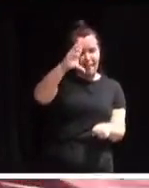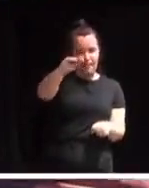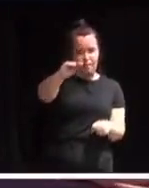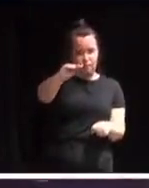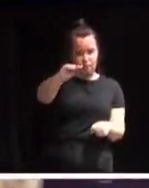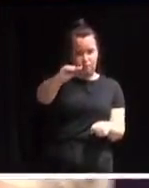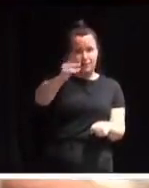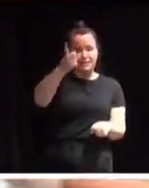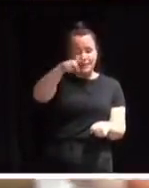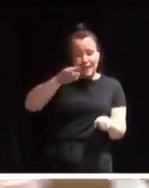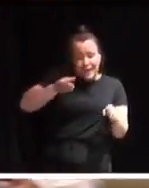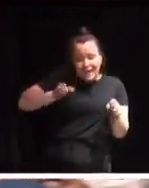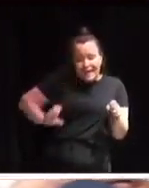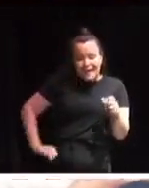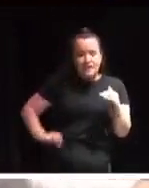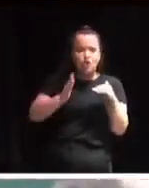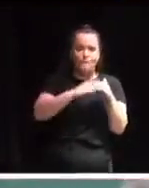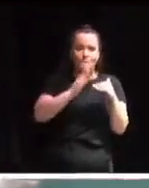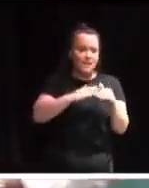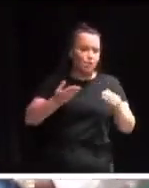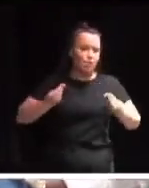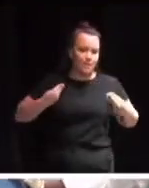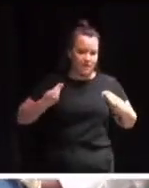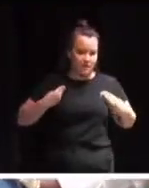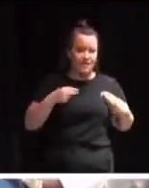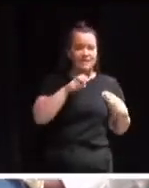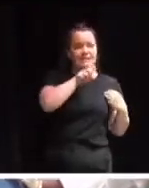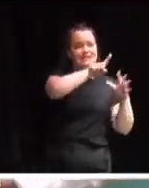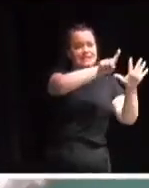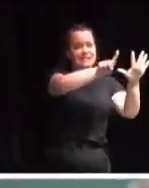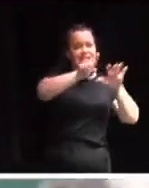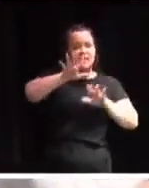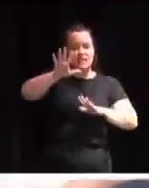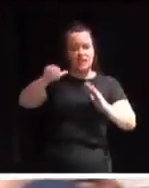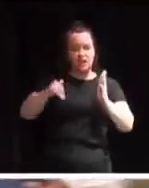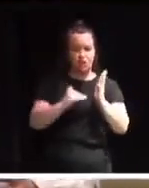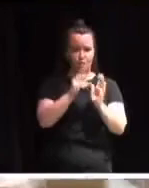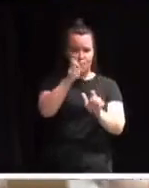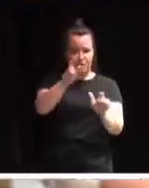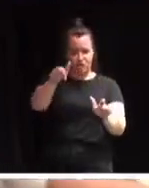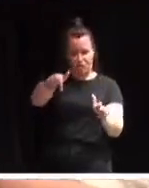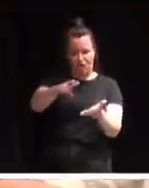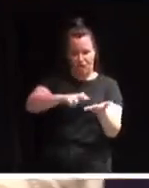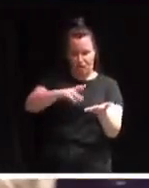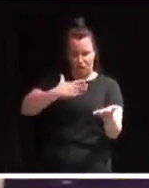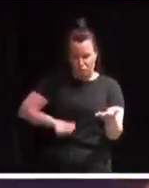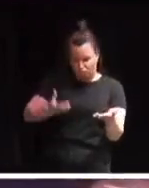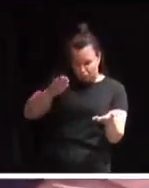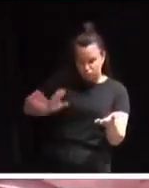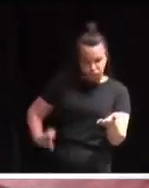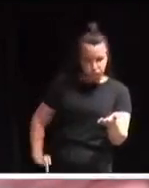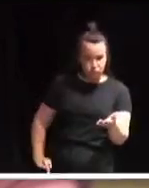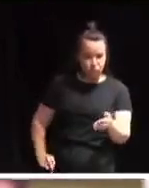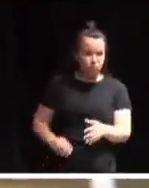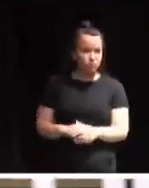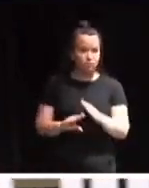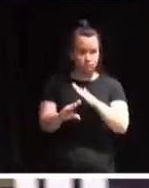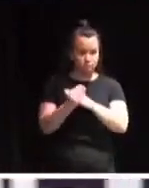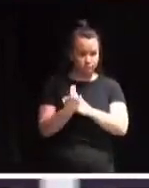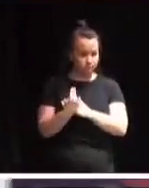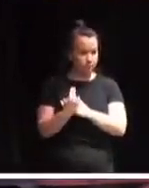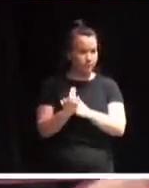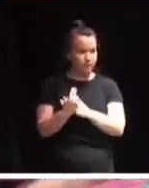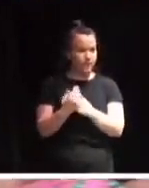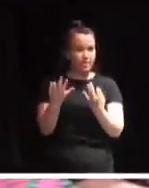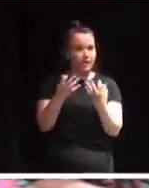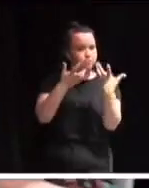el ingreso mínimo vital que están cobrando ya 65.000 personas en la región de murcia hay mucho más que hay que hacer para que eso se